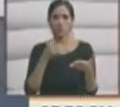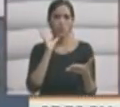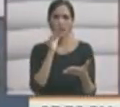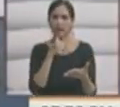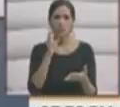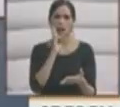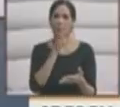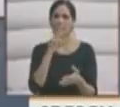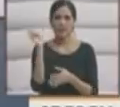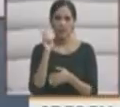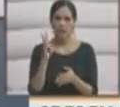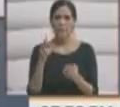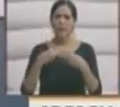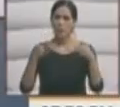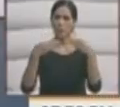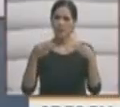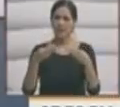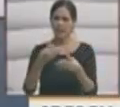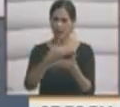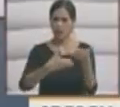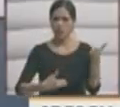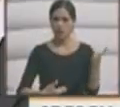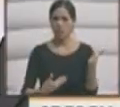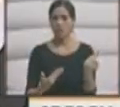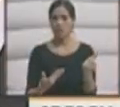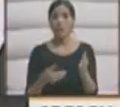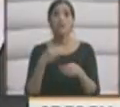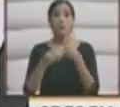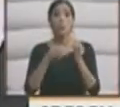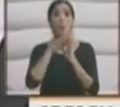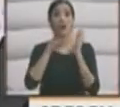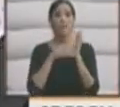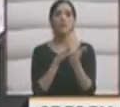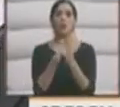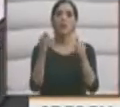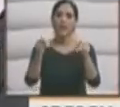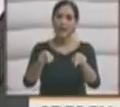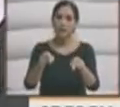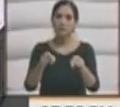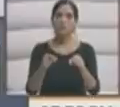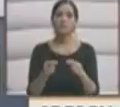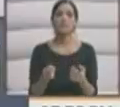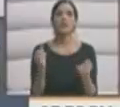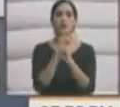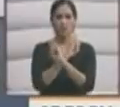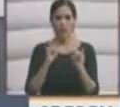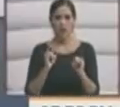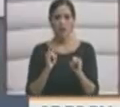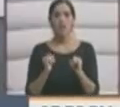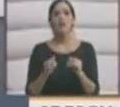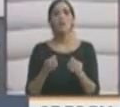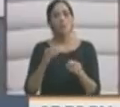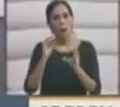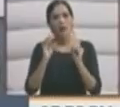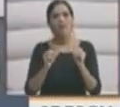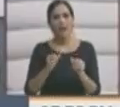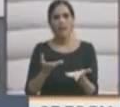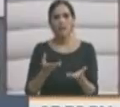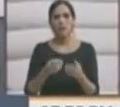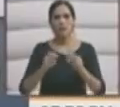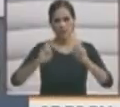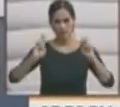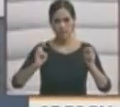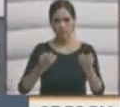matrices de opinión. Preparamos un programa sobre eso y en la parte final vamos a estar dando abrebocas. Pero